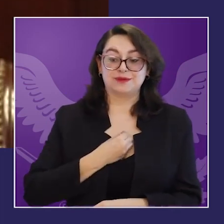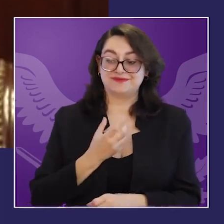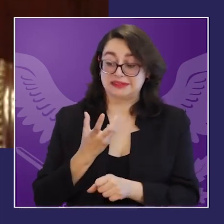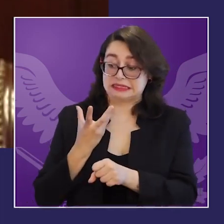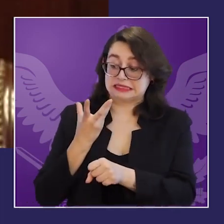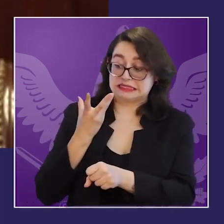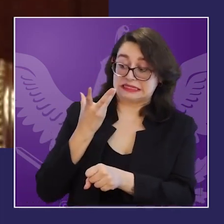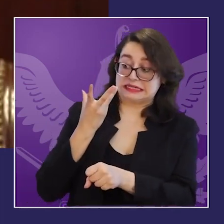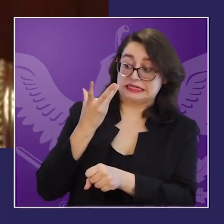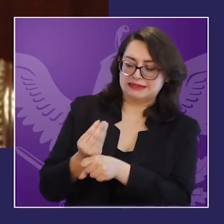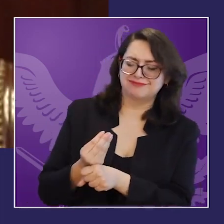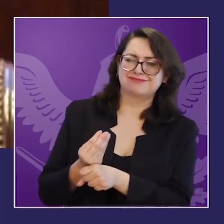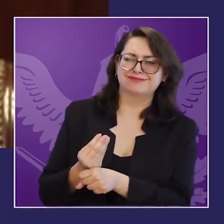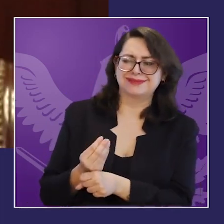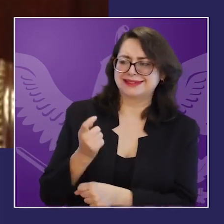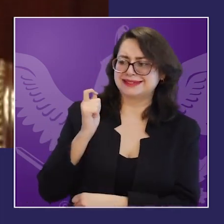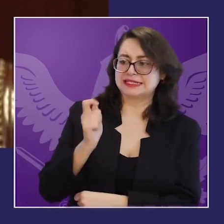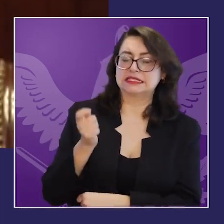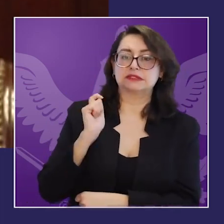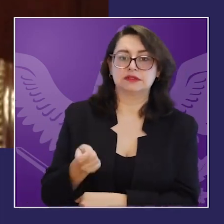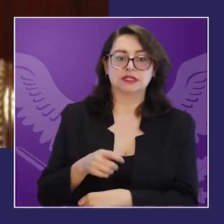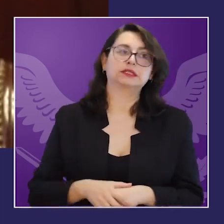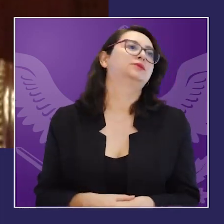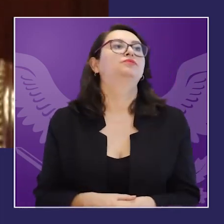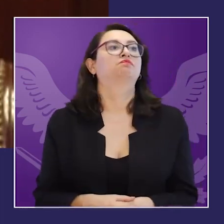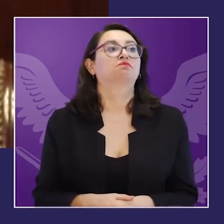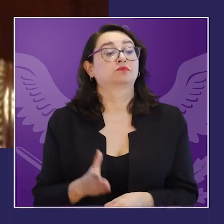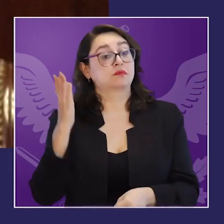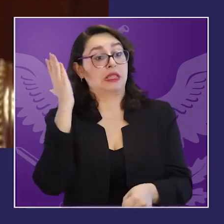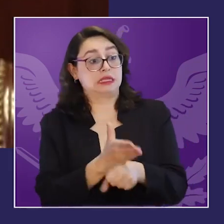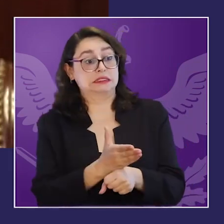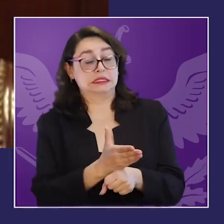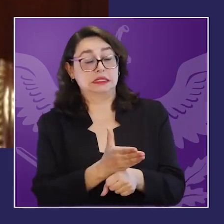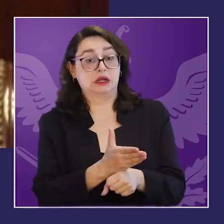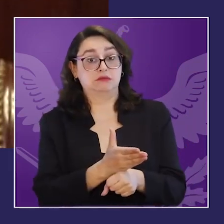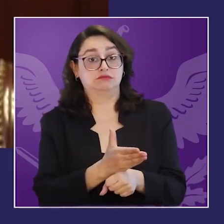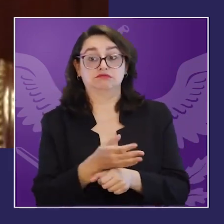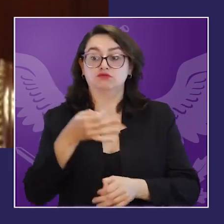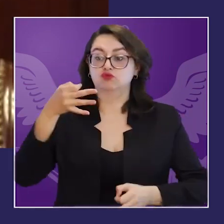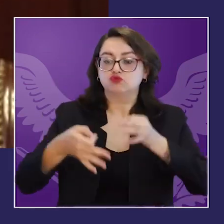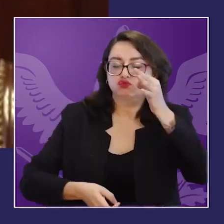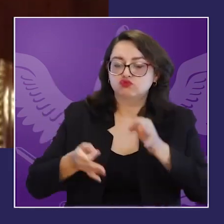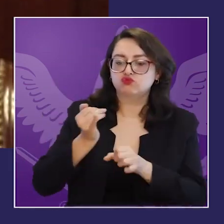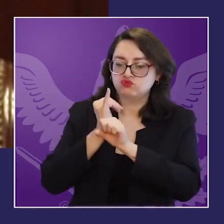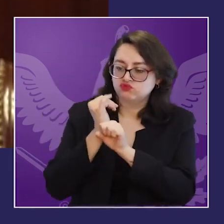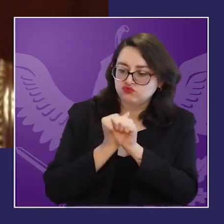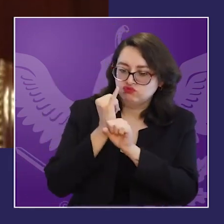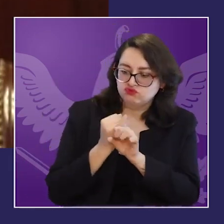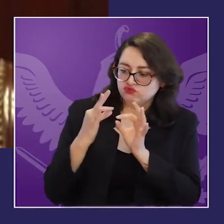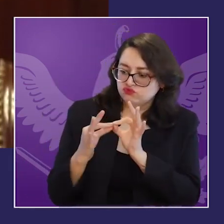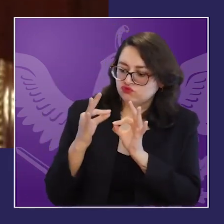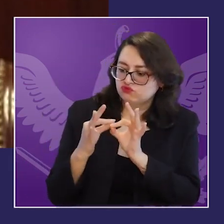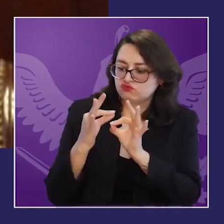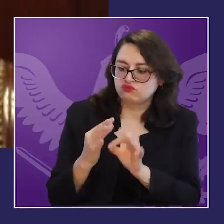sentencia condenatoria en un caso investigado con la debida diligencia, en los tiempos que la